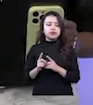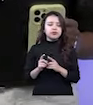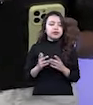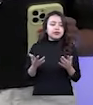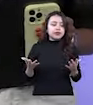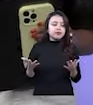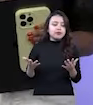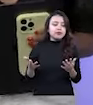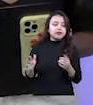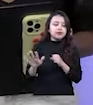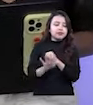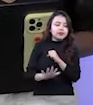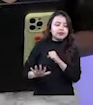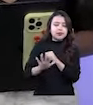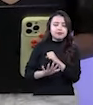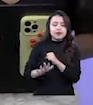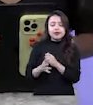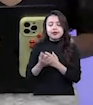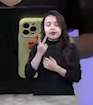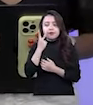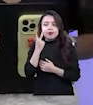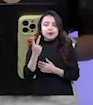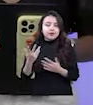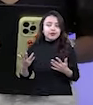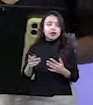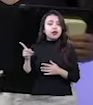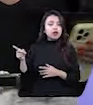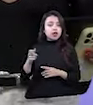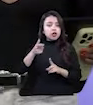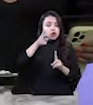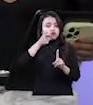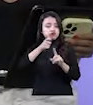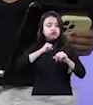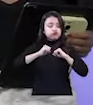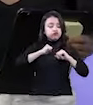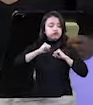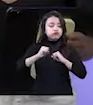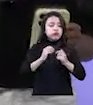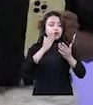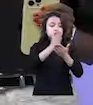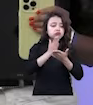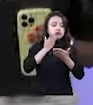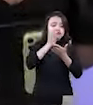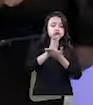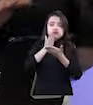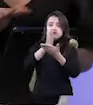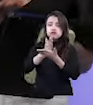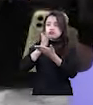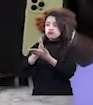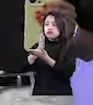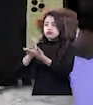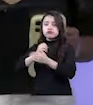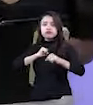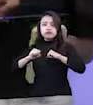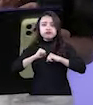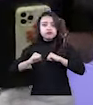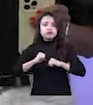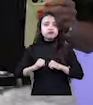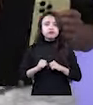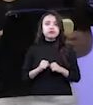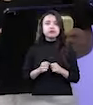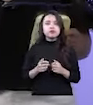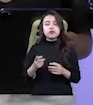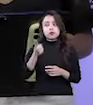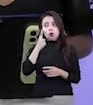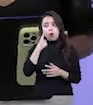básicamente, él estaba haciendo un trabajo que para muchas personas era reconocido, porque usted sabe que la superintendencia pues había pasado a veces sin pena ni gloria o